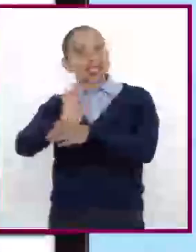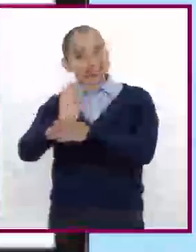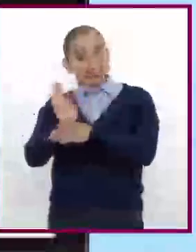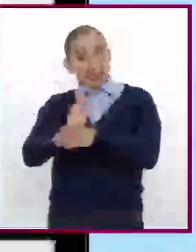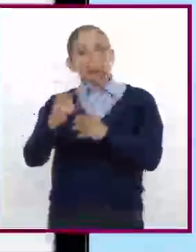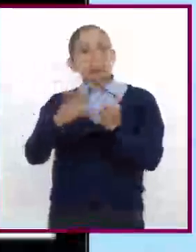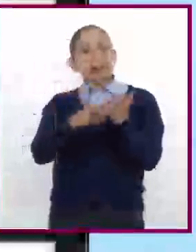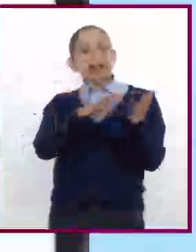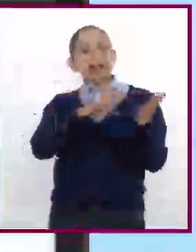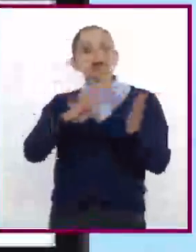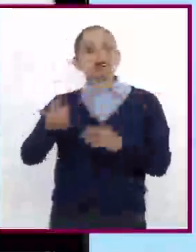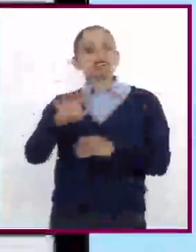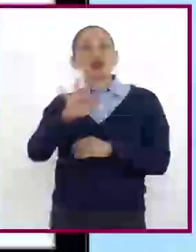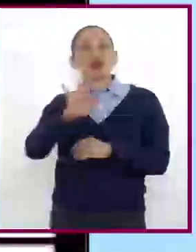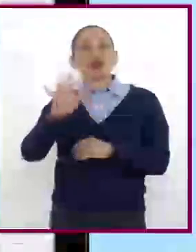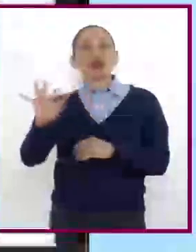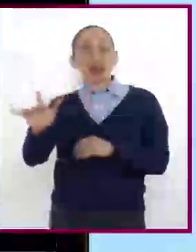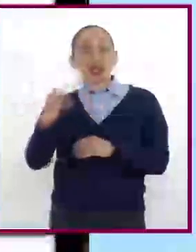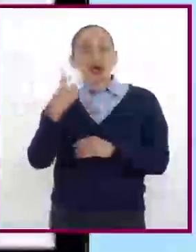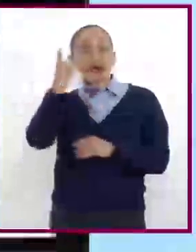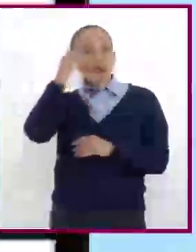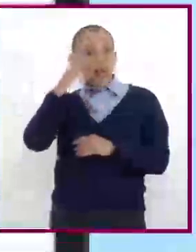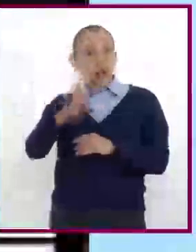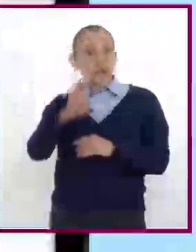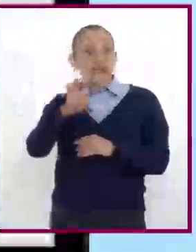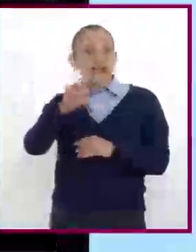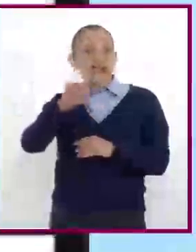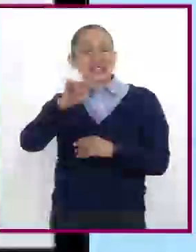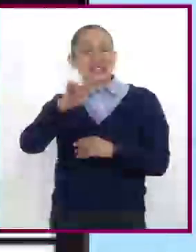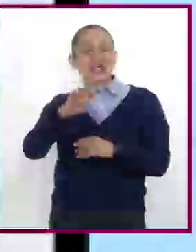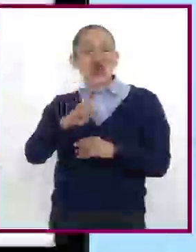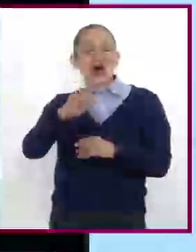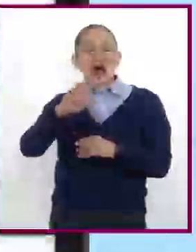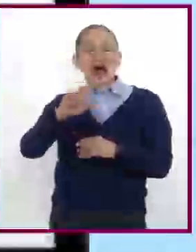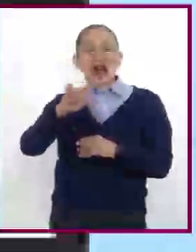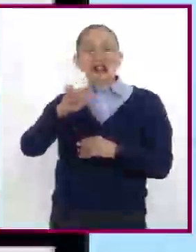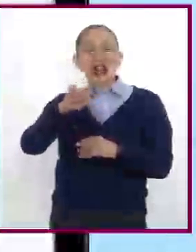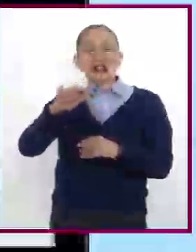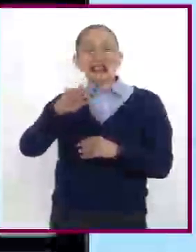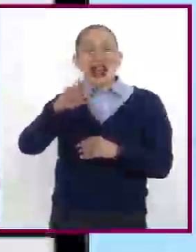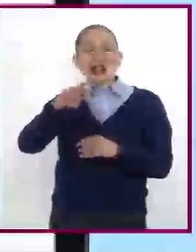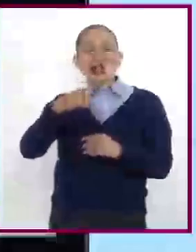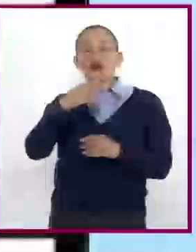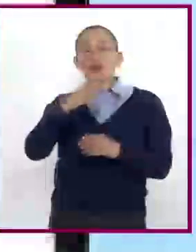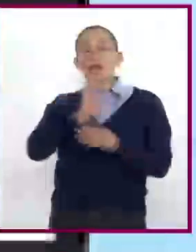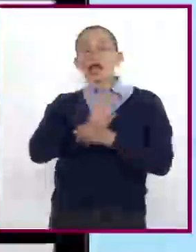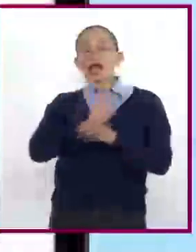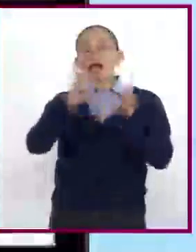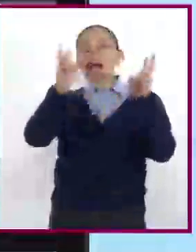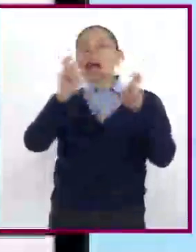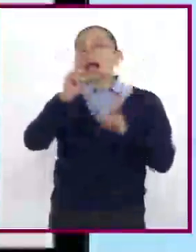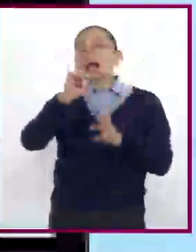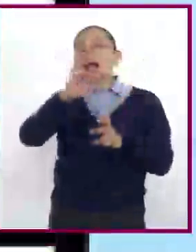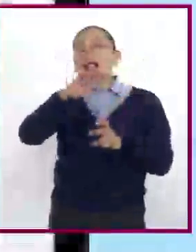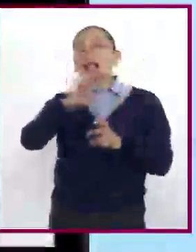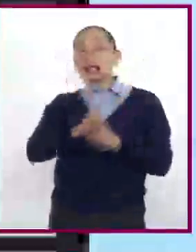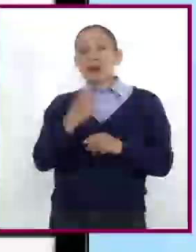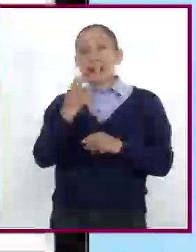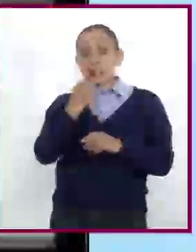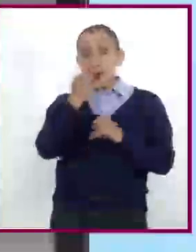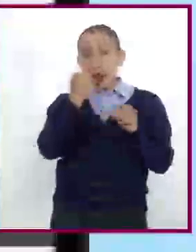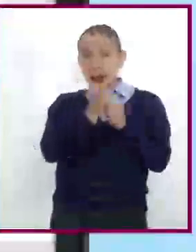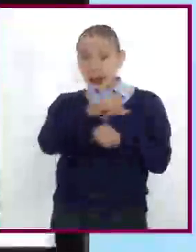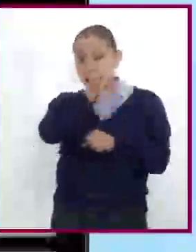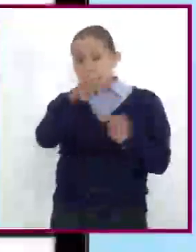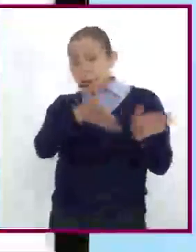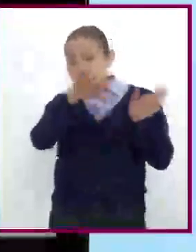En 1955, el director Benito Alasraqui los utilizó para su película Raíces, y 25